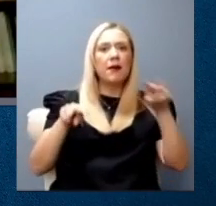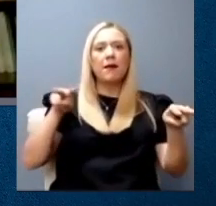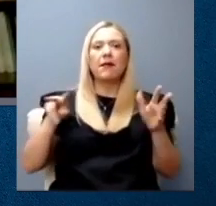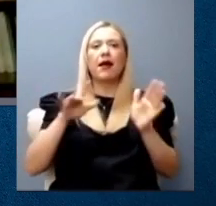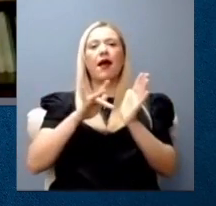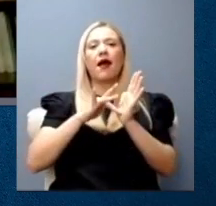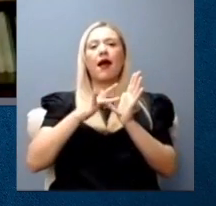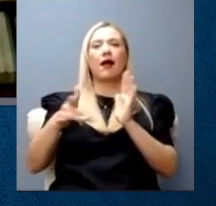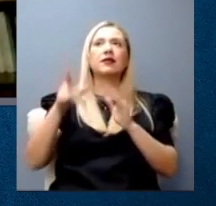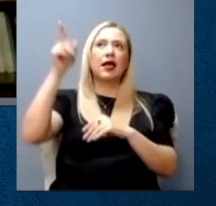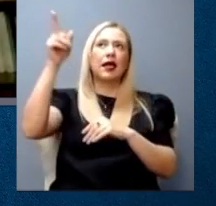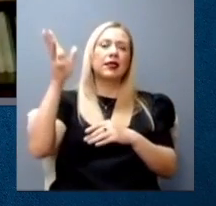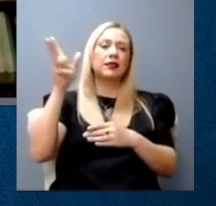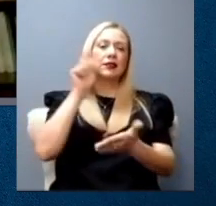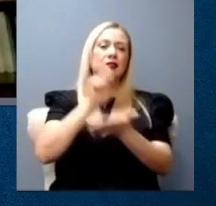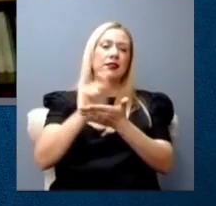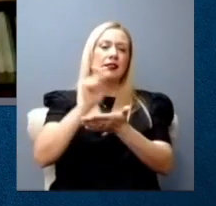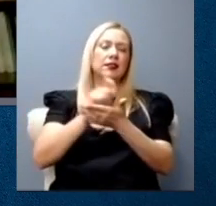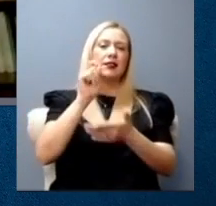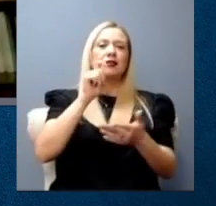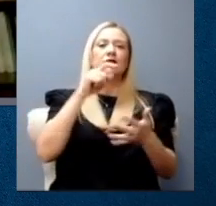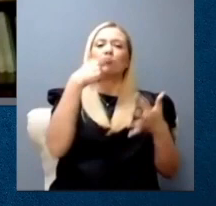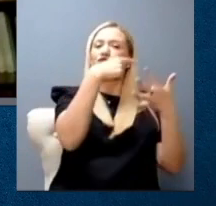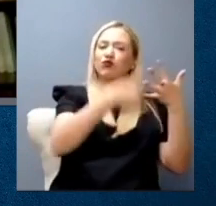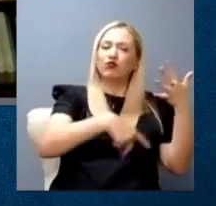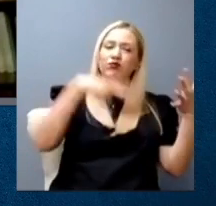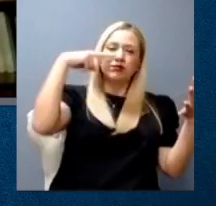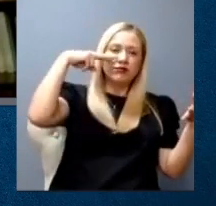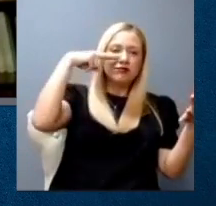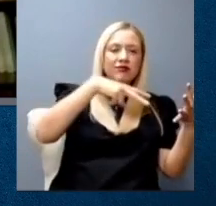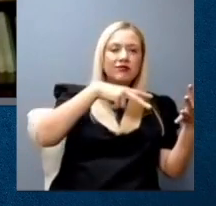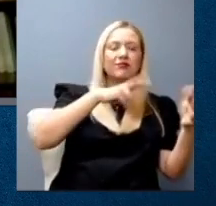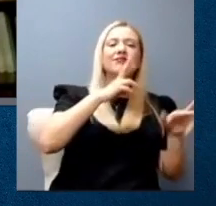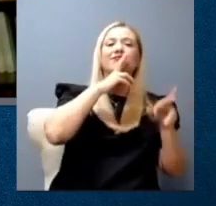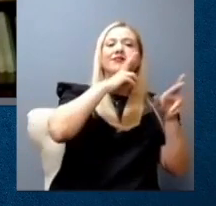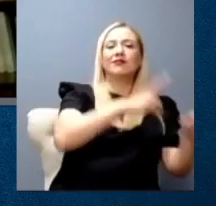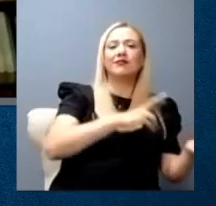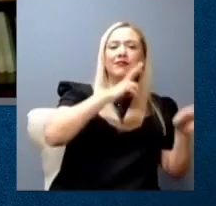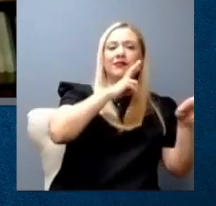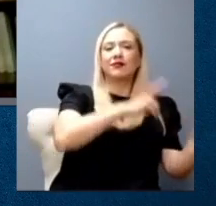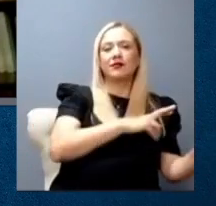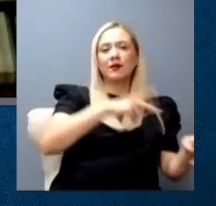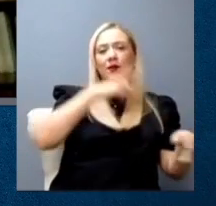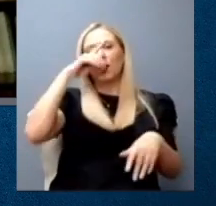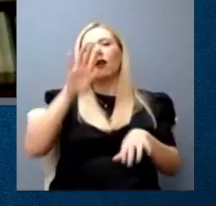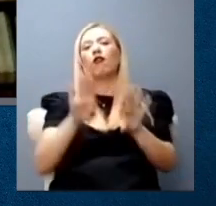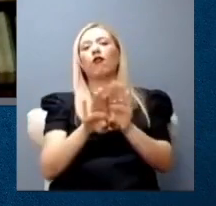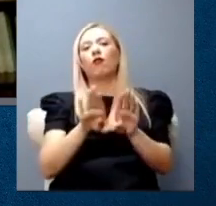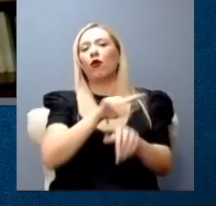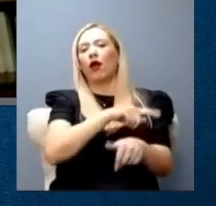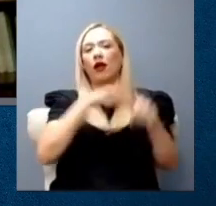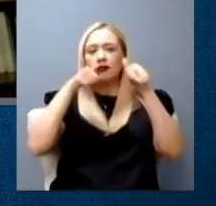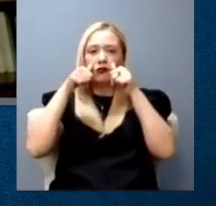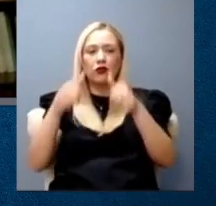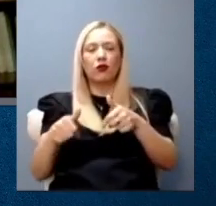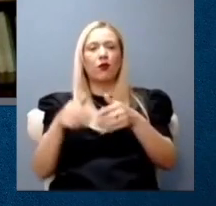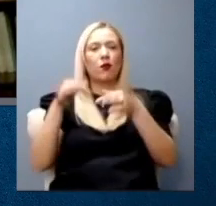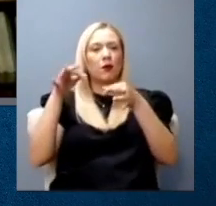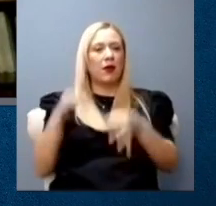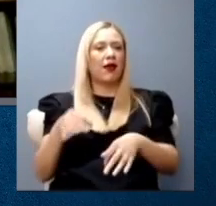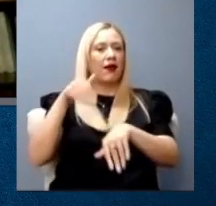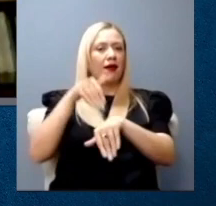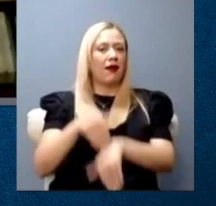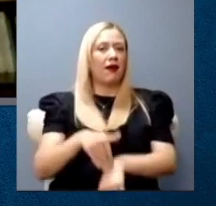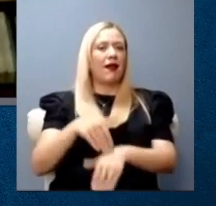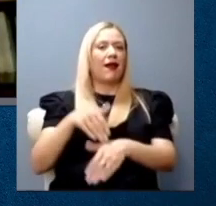observaciones finales y de los dictámenes de los comités establecidos en tratados. Hay hasta 8